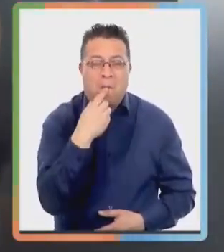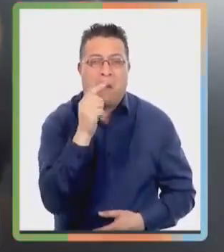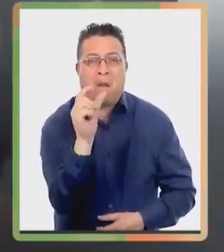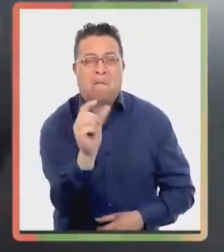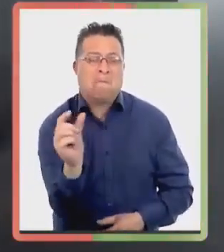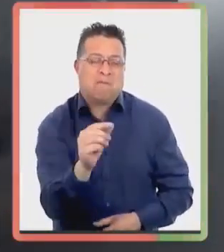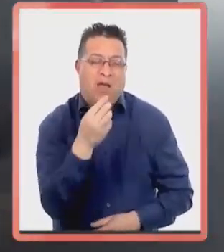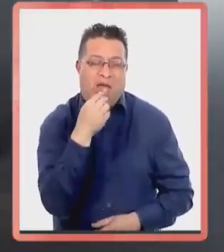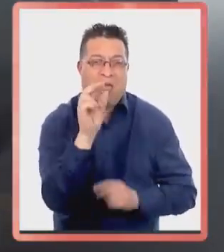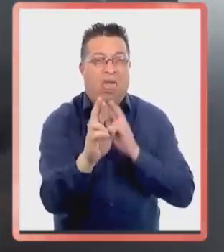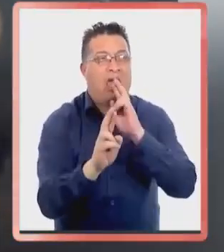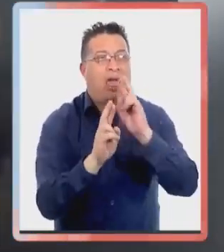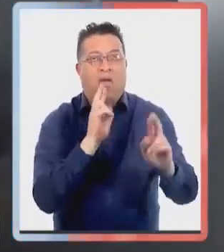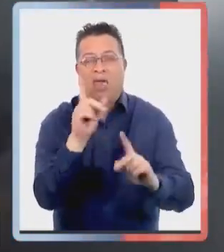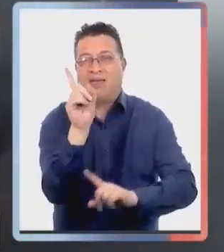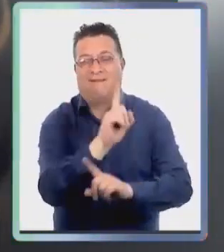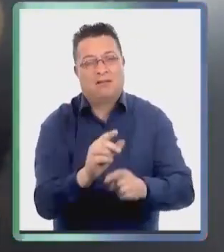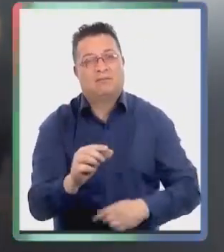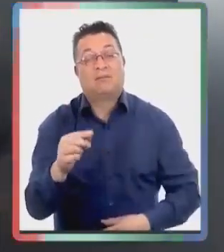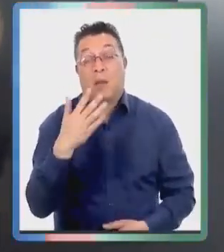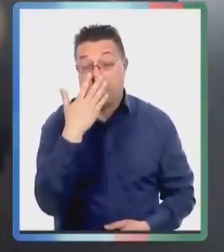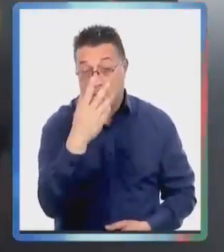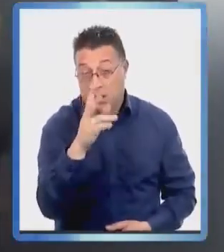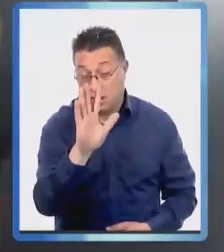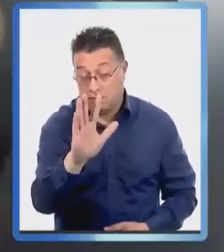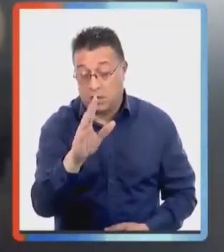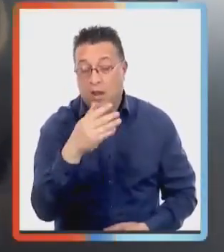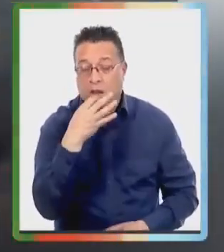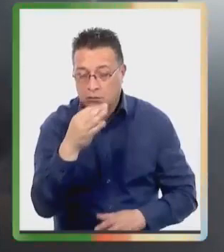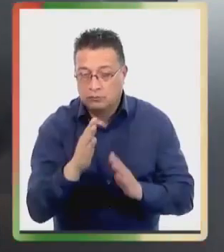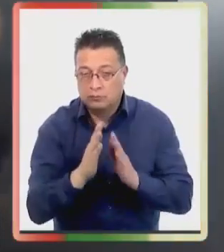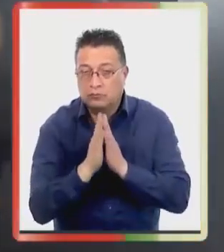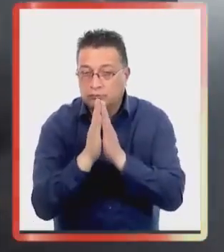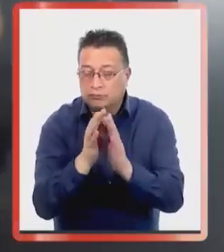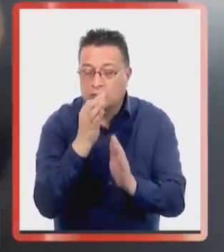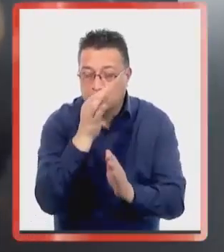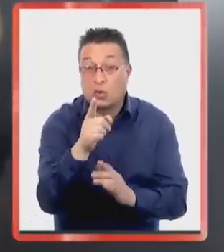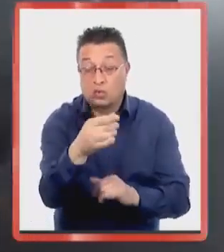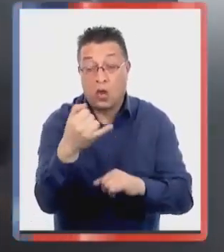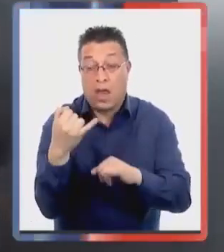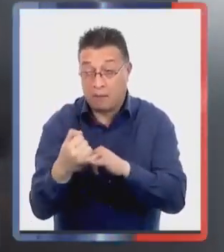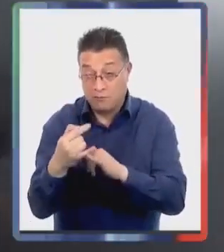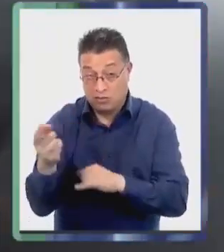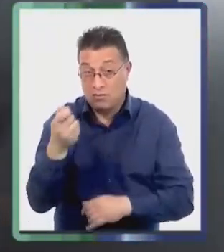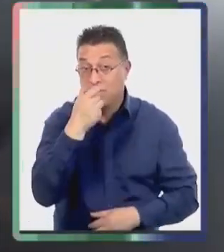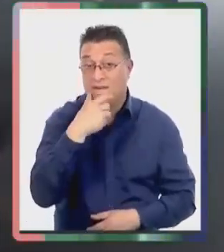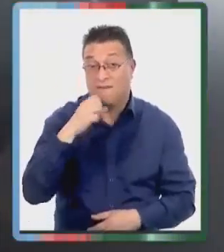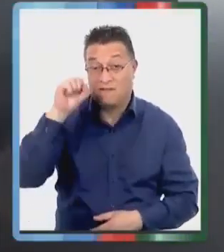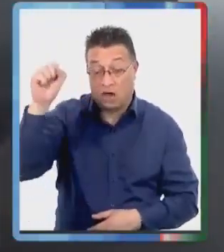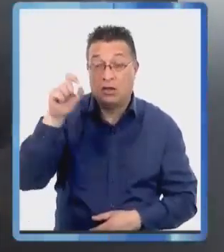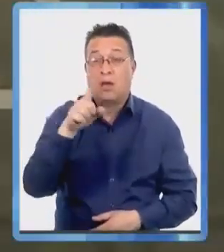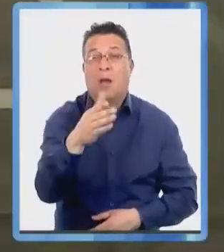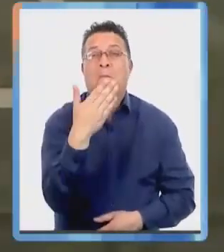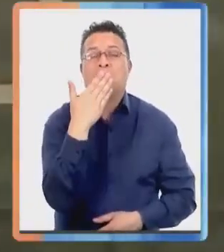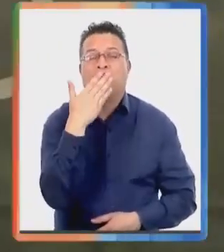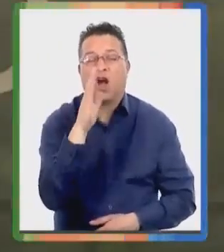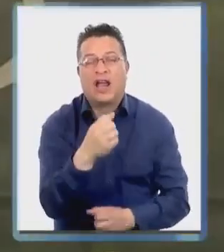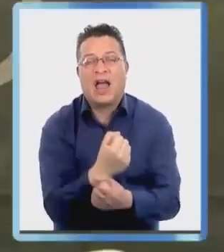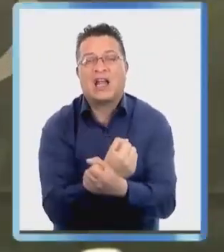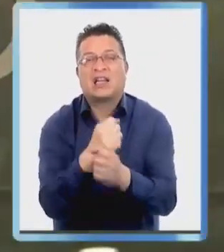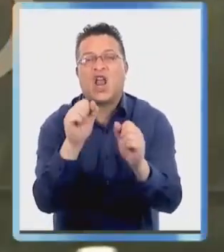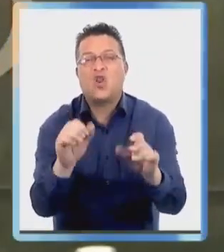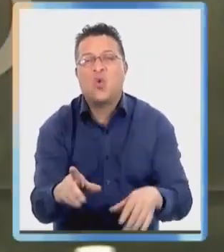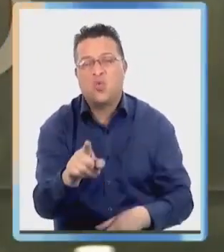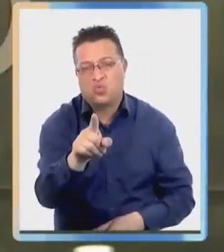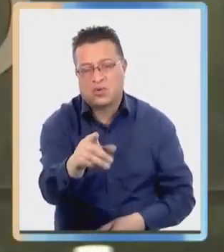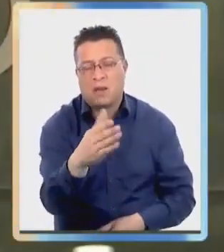mal. Giorgio, es impresentable lo que está pasando. Y ojo, que vamos a investigar todo en tu